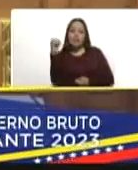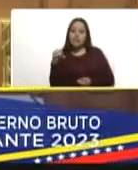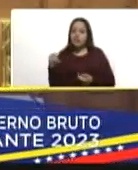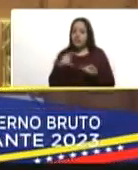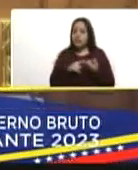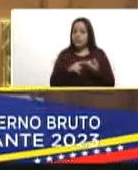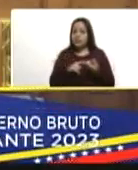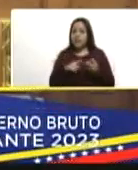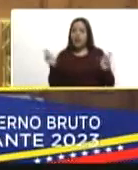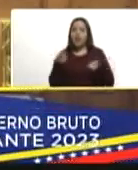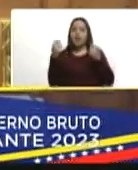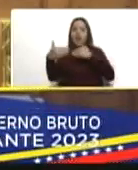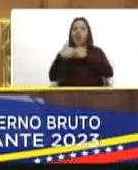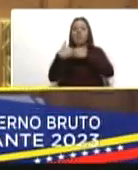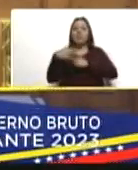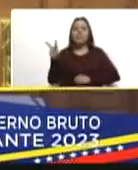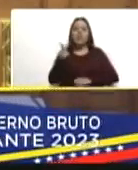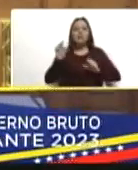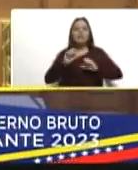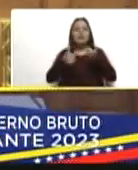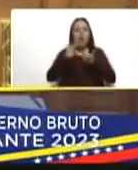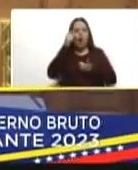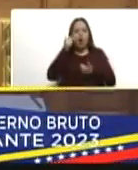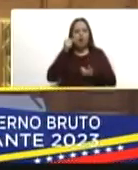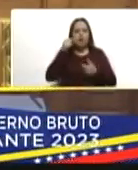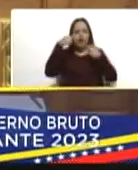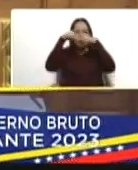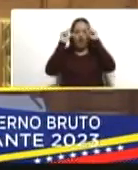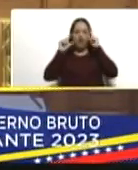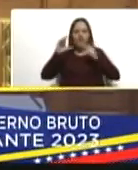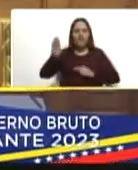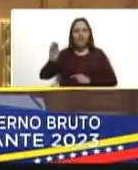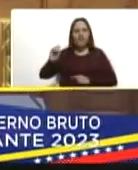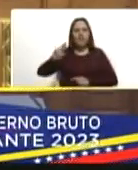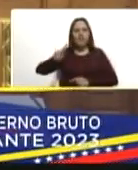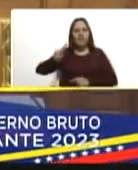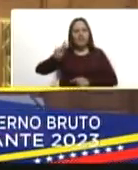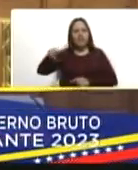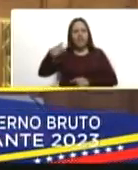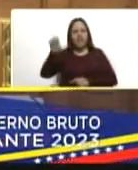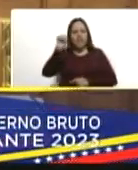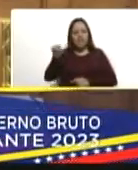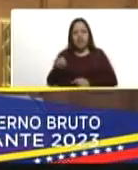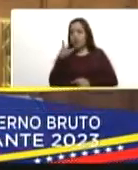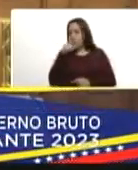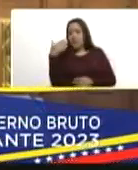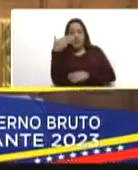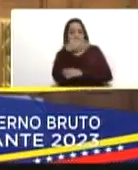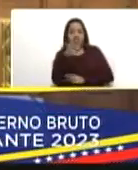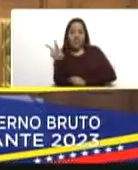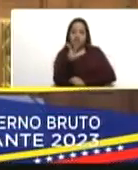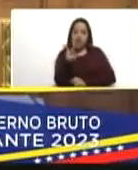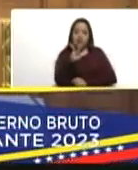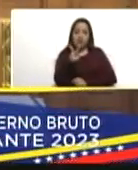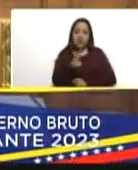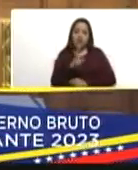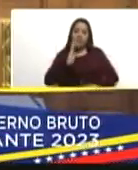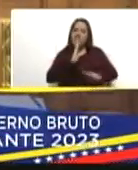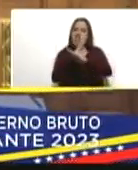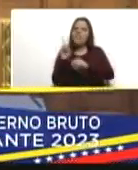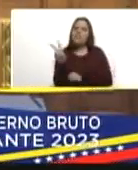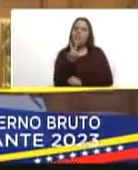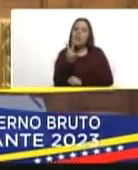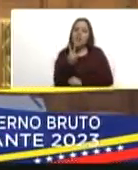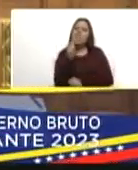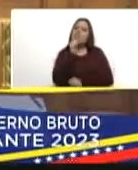las campañas contra Venezuela empezó Borges no vayan a Venezuela no vayan a Venezuela bloqueen a Venezuela